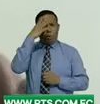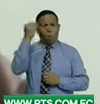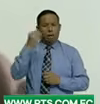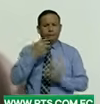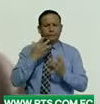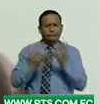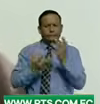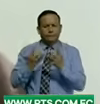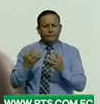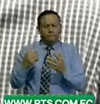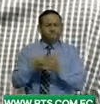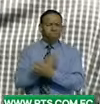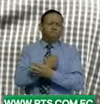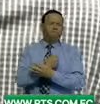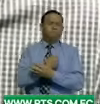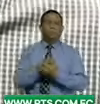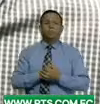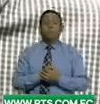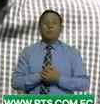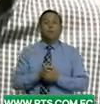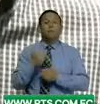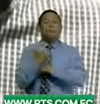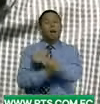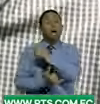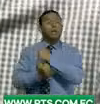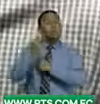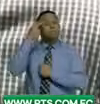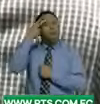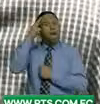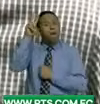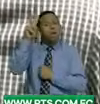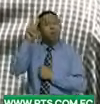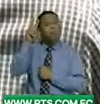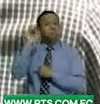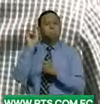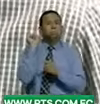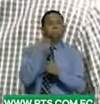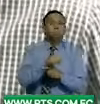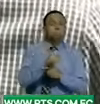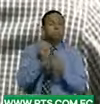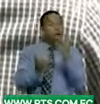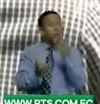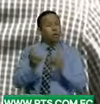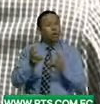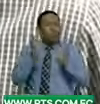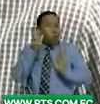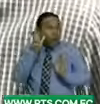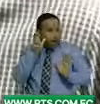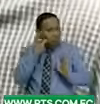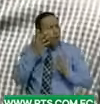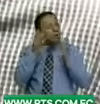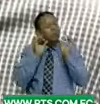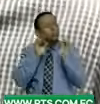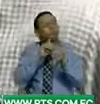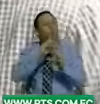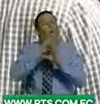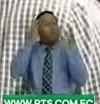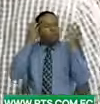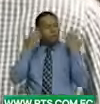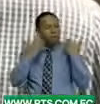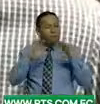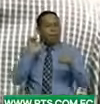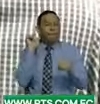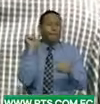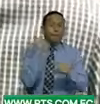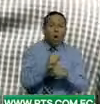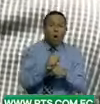verse resquebrajada. Si México actuara de mala fe, que yo no creo que el Estado mexicano se preste para esto, mal podría el Ecuador prestar